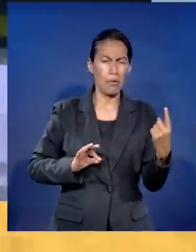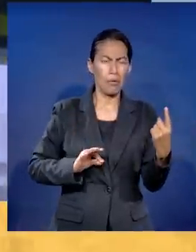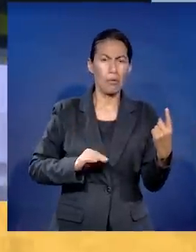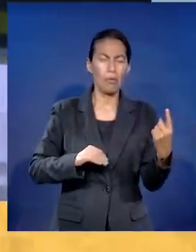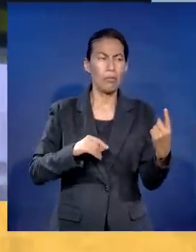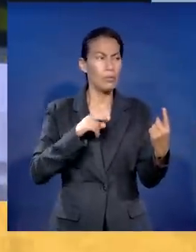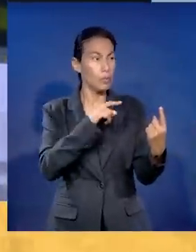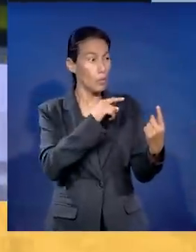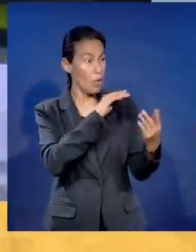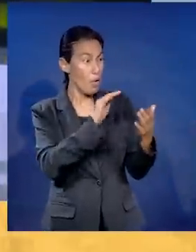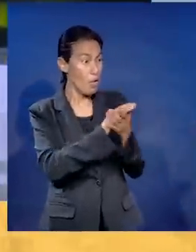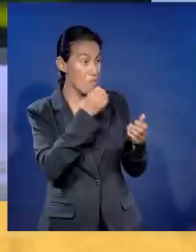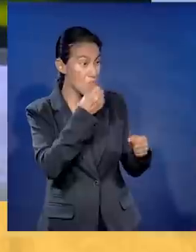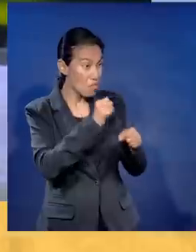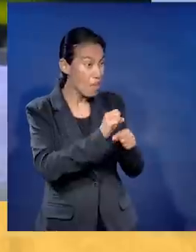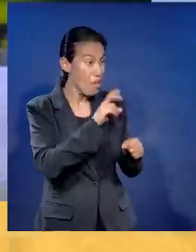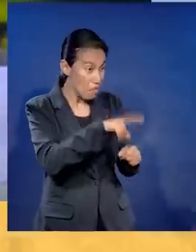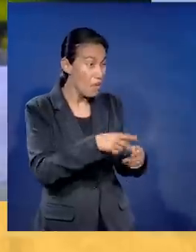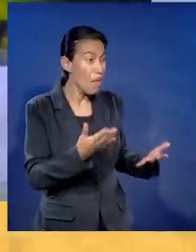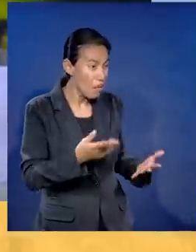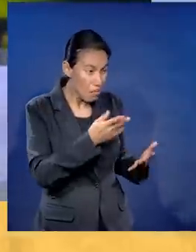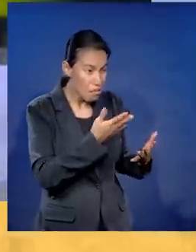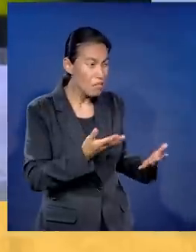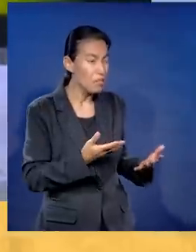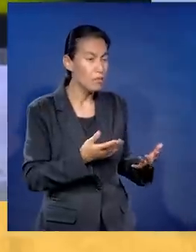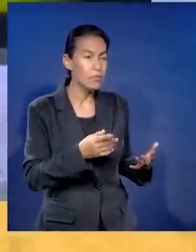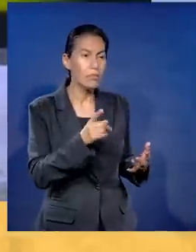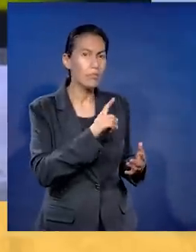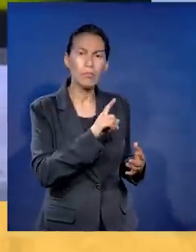verdad No mi amor es que el taxi no llegó